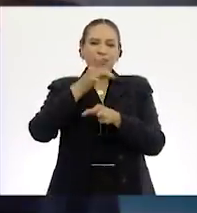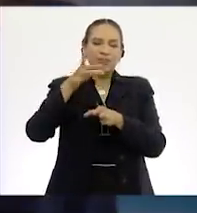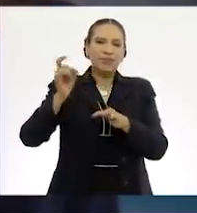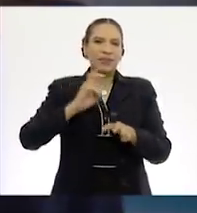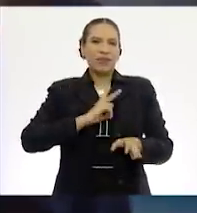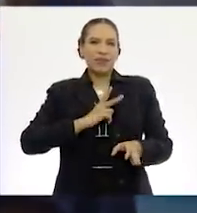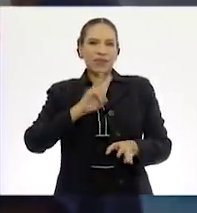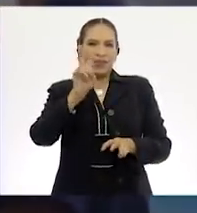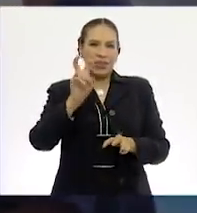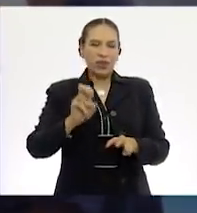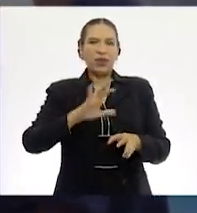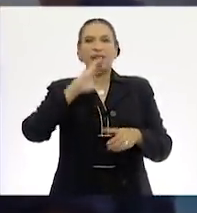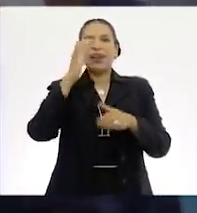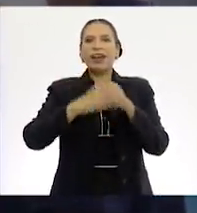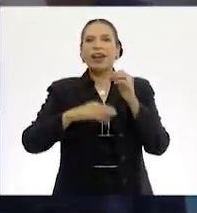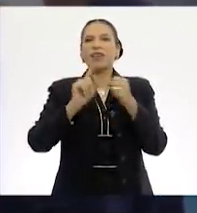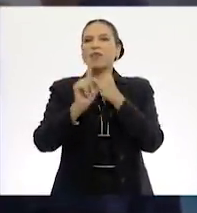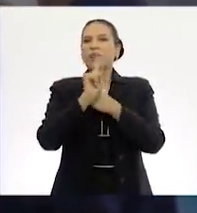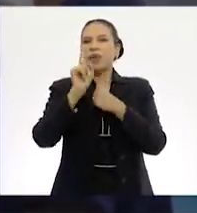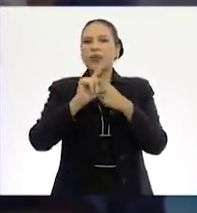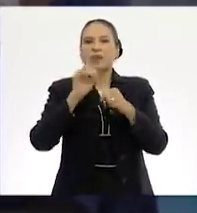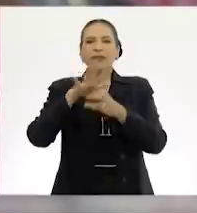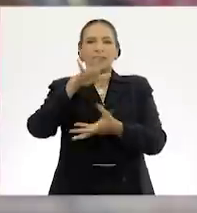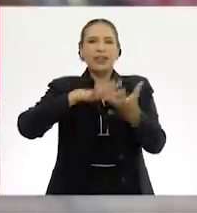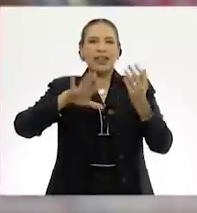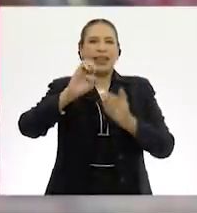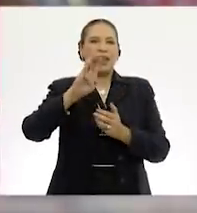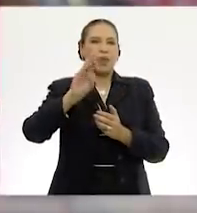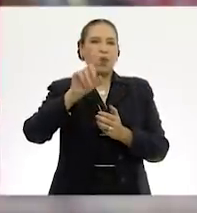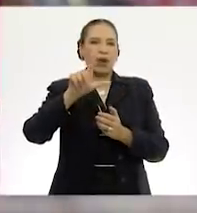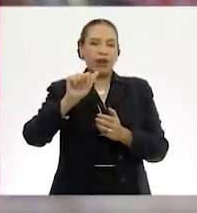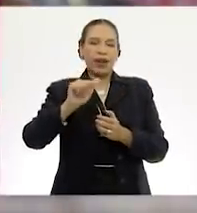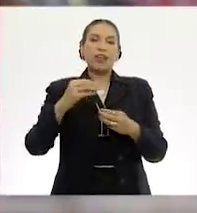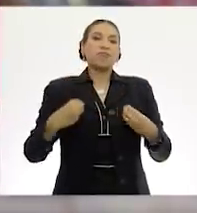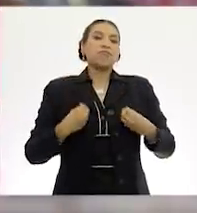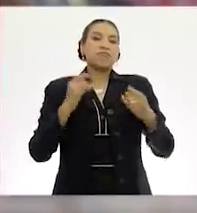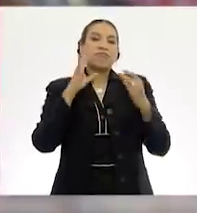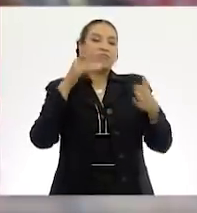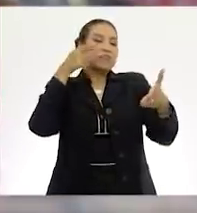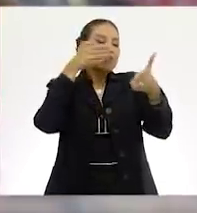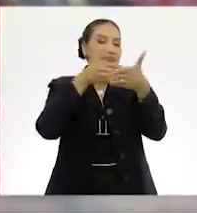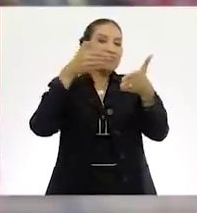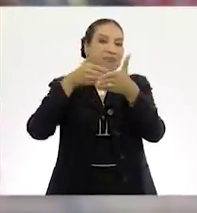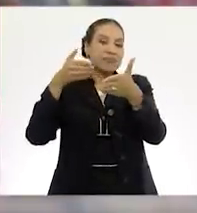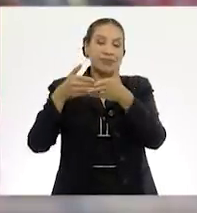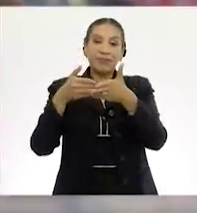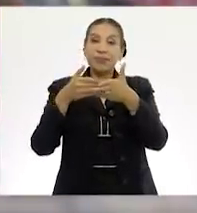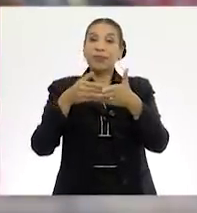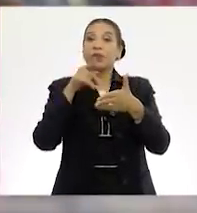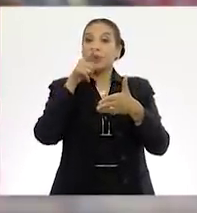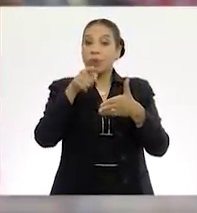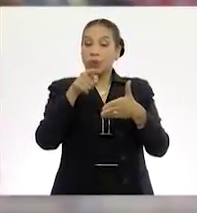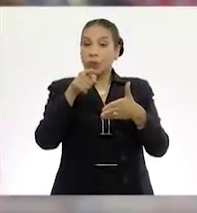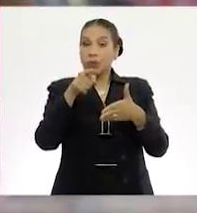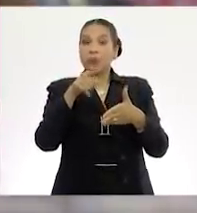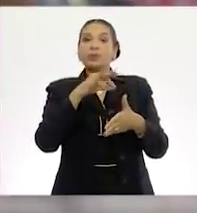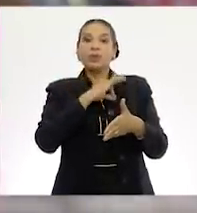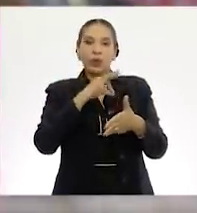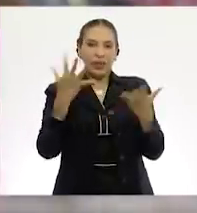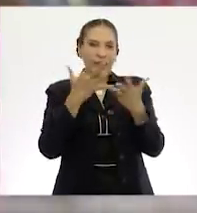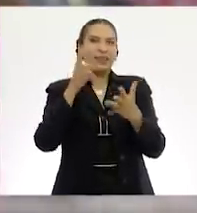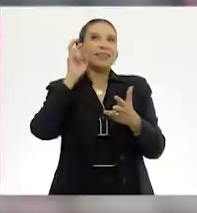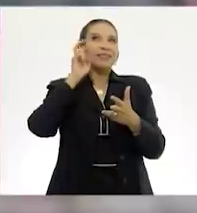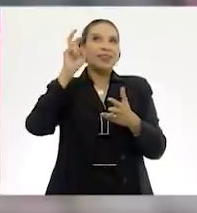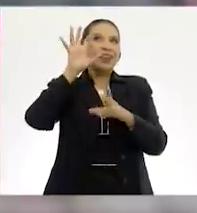virus, ayudando a acabar con una crisis de ébola. La vida te va a poner miles de retos. Está en ti seguir